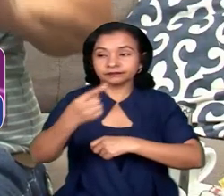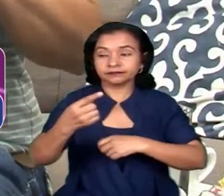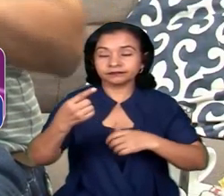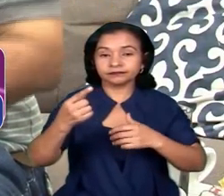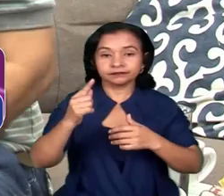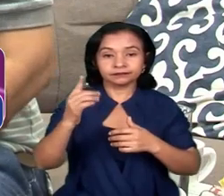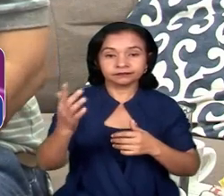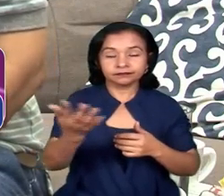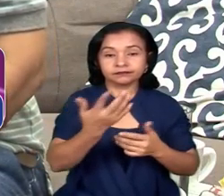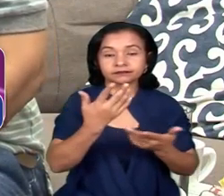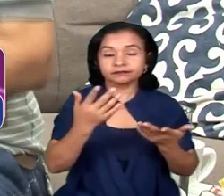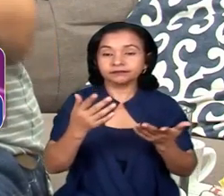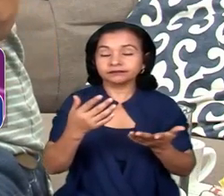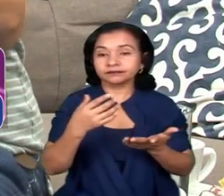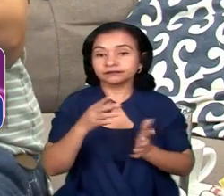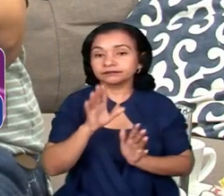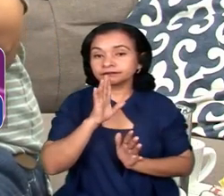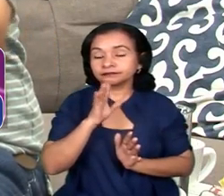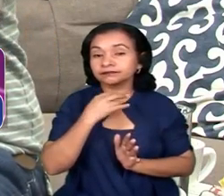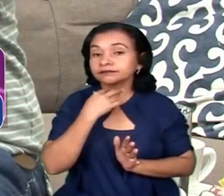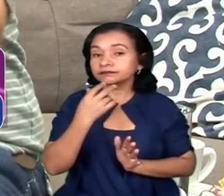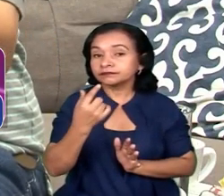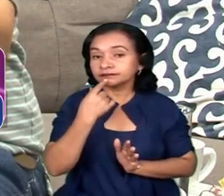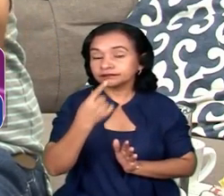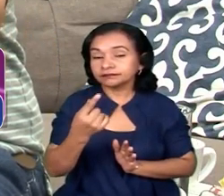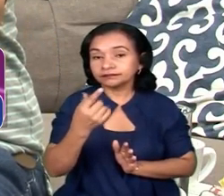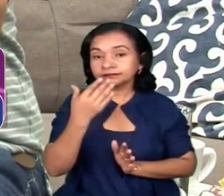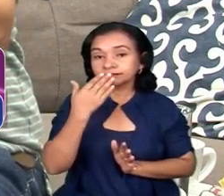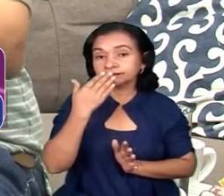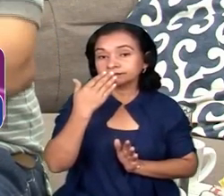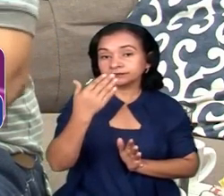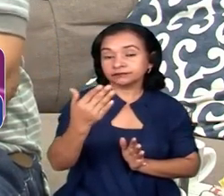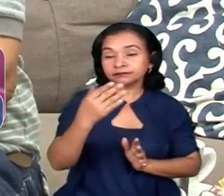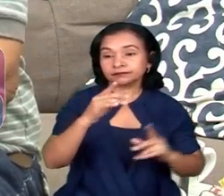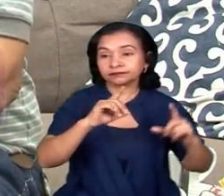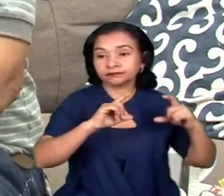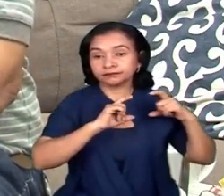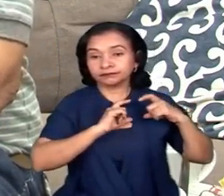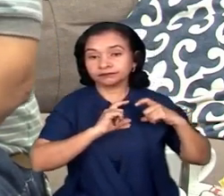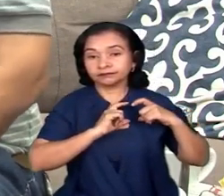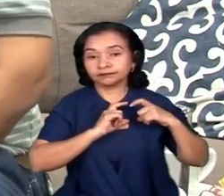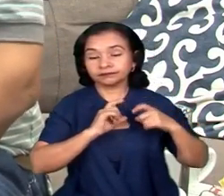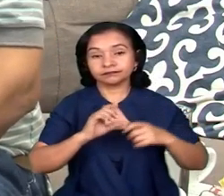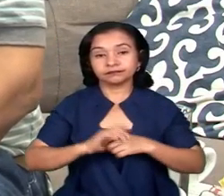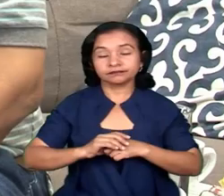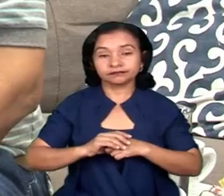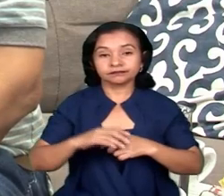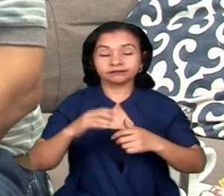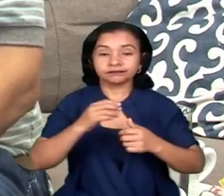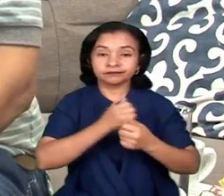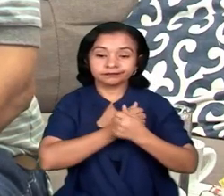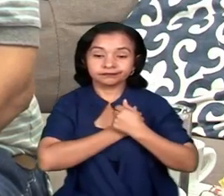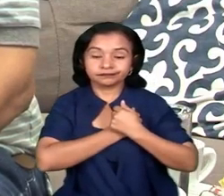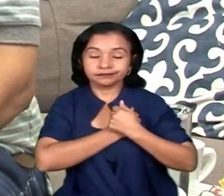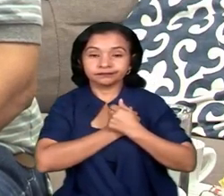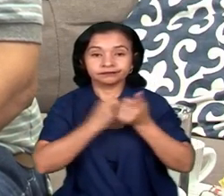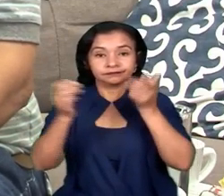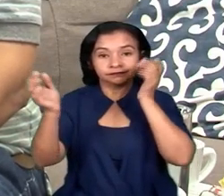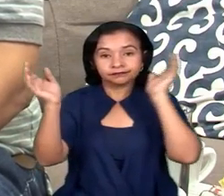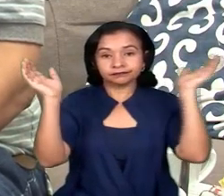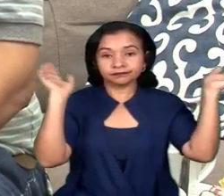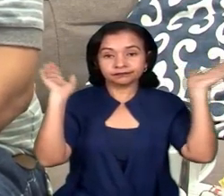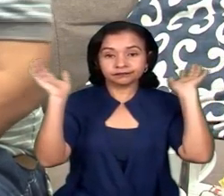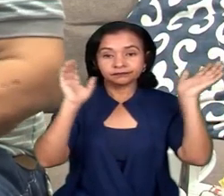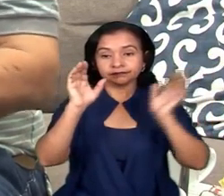con toda la boca que Dios me dio, ha tenido ese buen corazón y ha tenido ese cariño por el mercado oriental y siempre